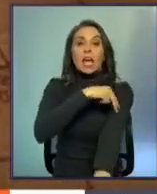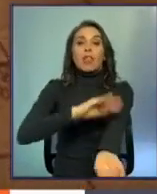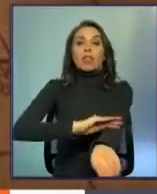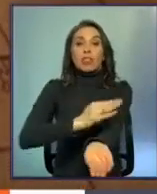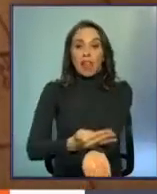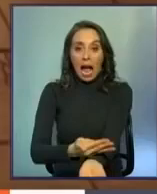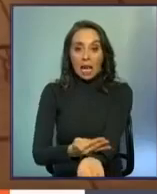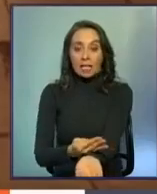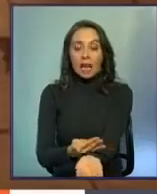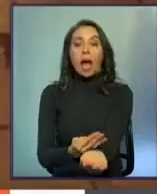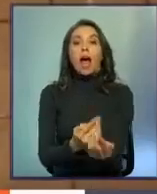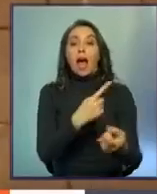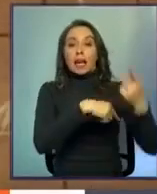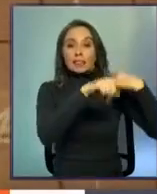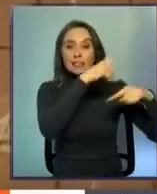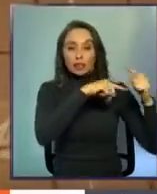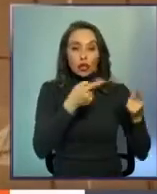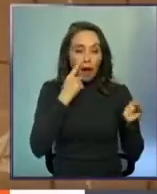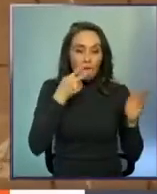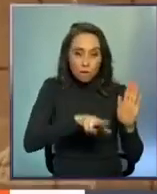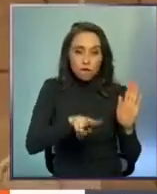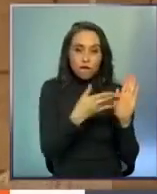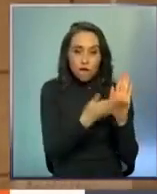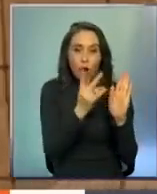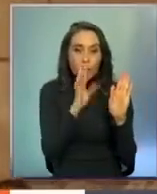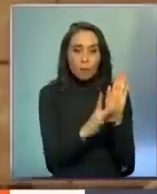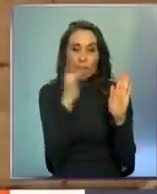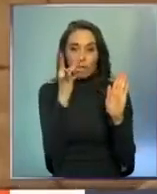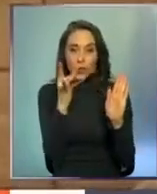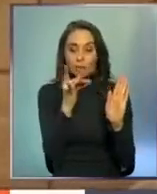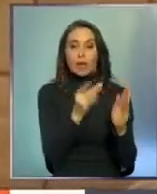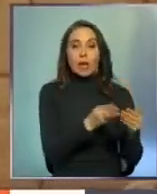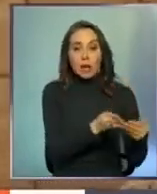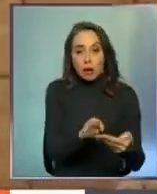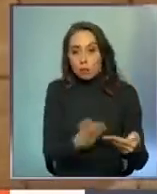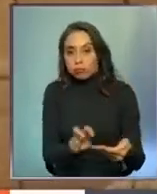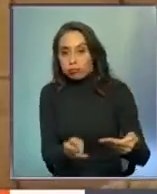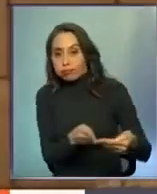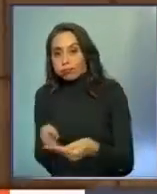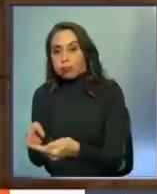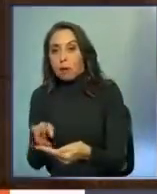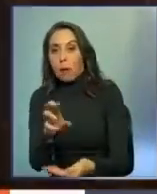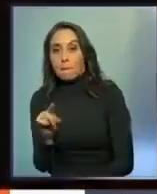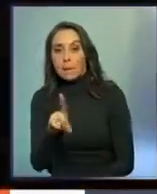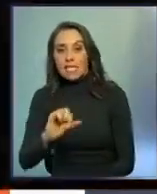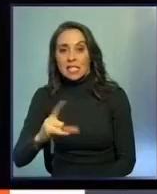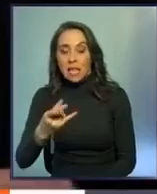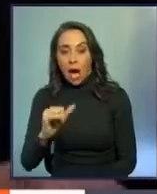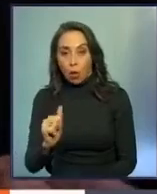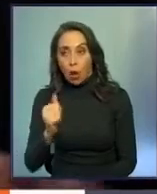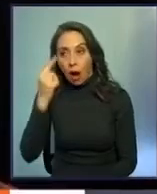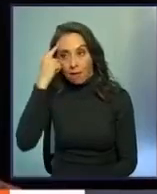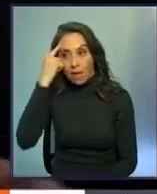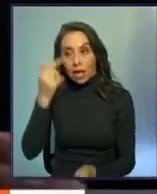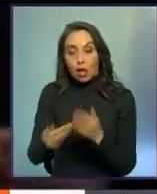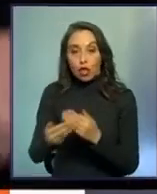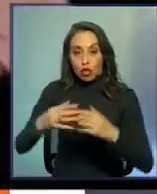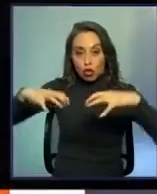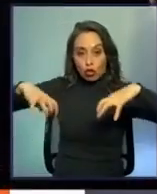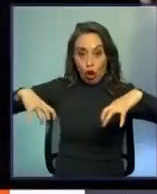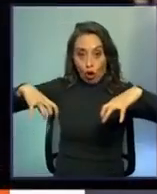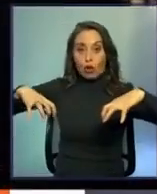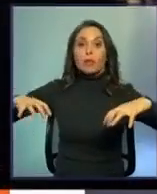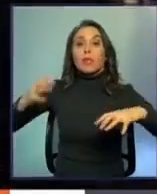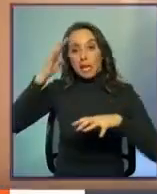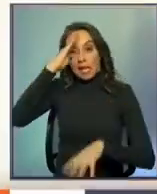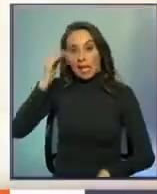Redescubriendo la historia, el desembarco de Pisagua. Había que encontrar un punto intermedio para separar al